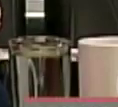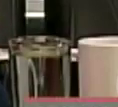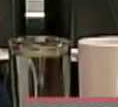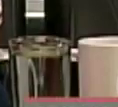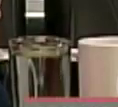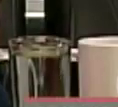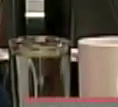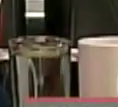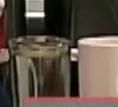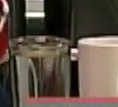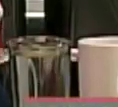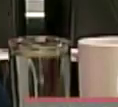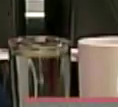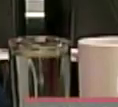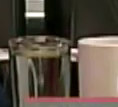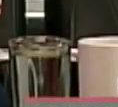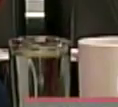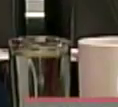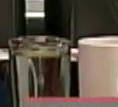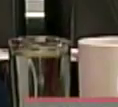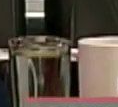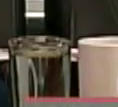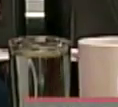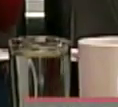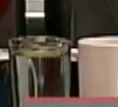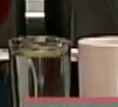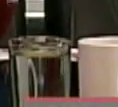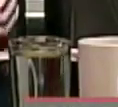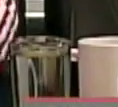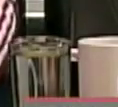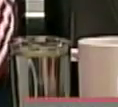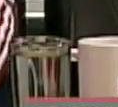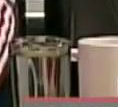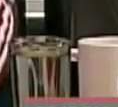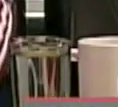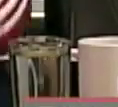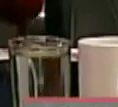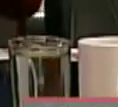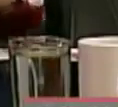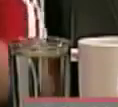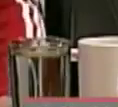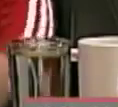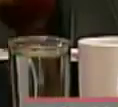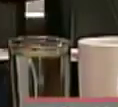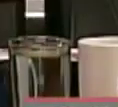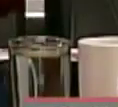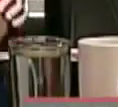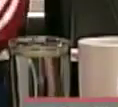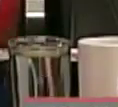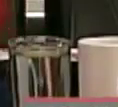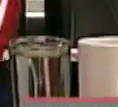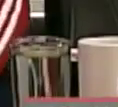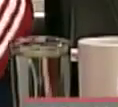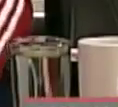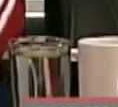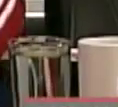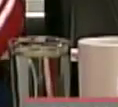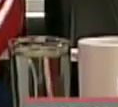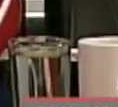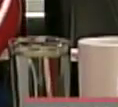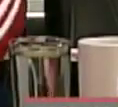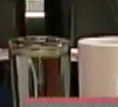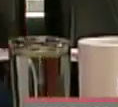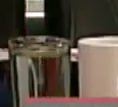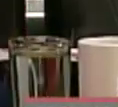Y por eso ellos dicen, no, bueno, y por eso todo el esfuerzo inusitado de la mediática internacional para que,